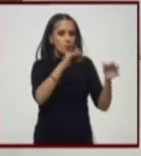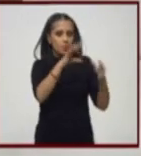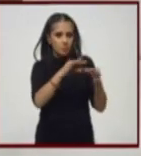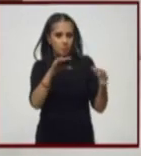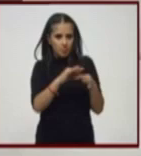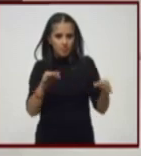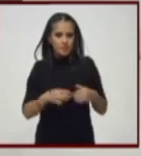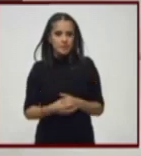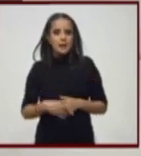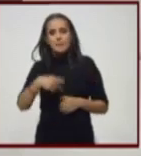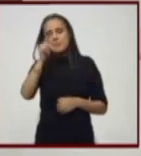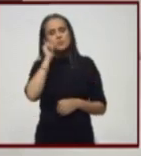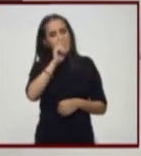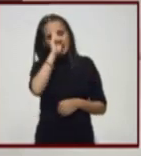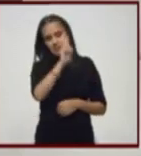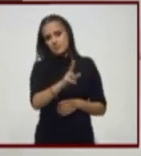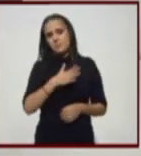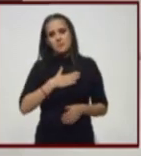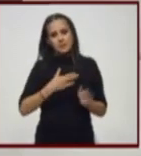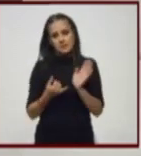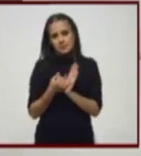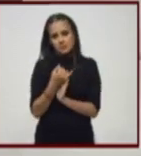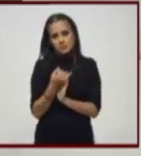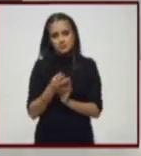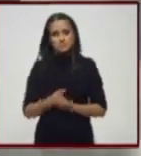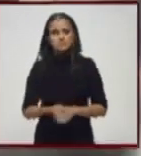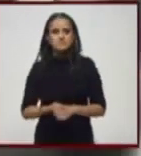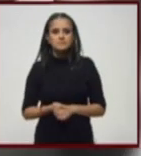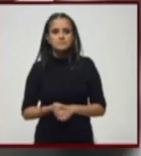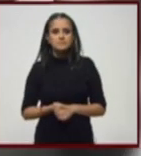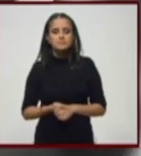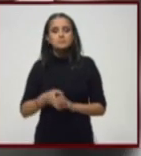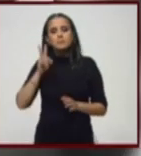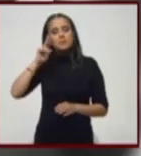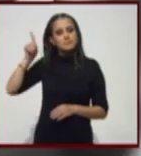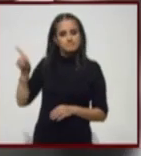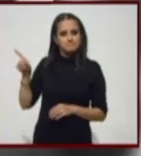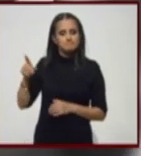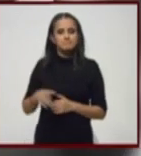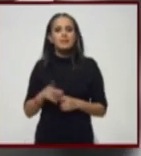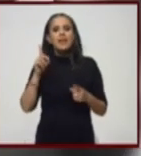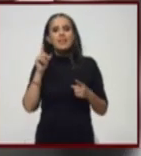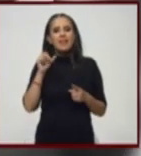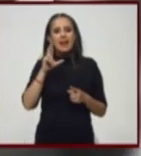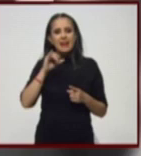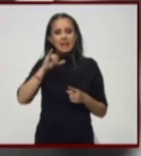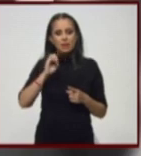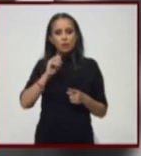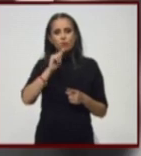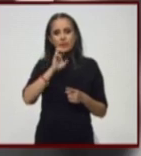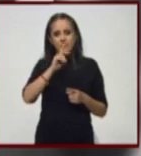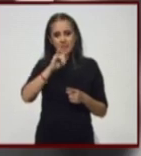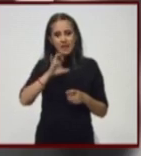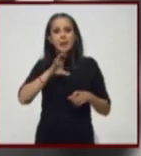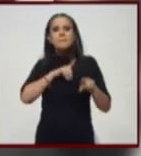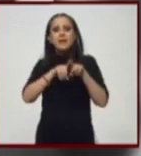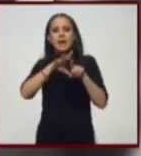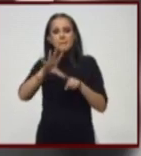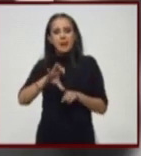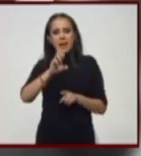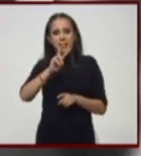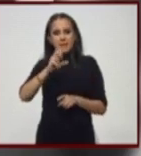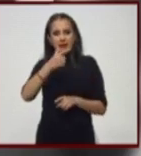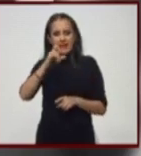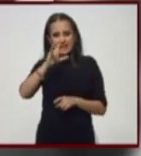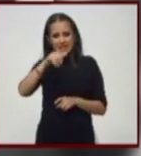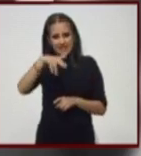producto iturbe no siempre respetaba la decisión que yo tomara estos son darío de pie mi hermana ángela y